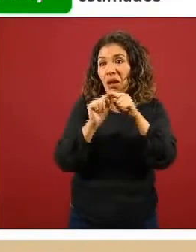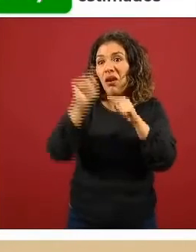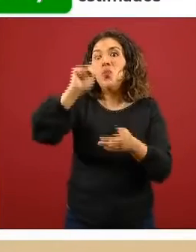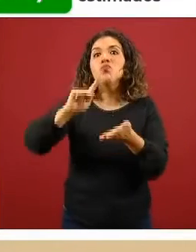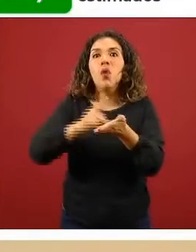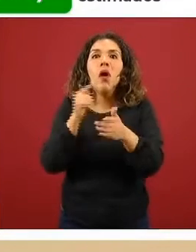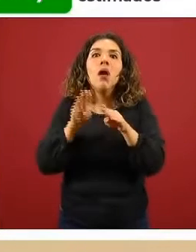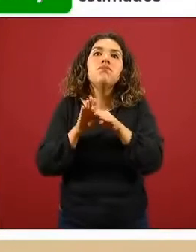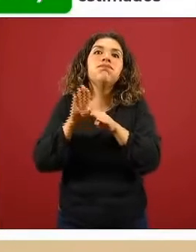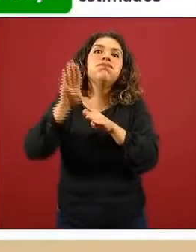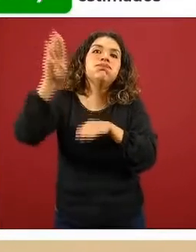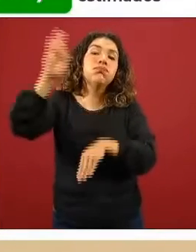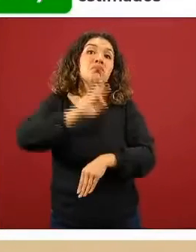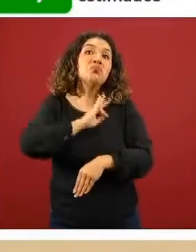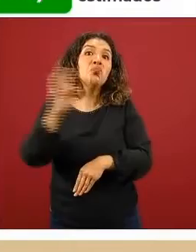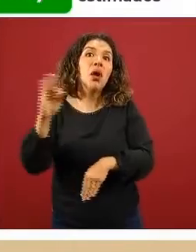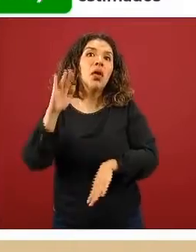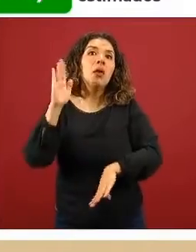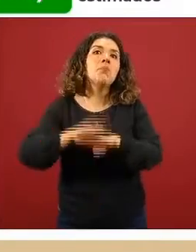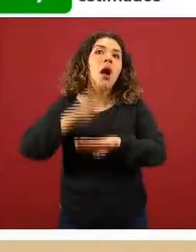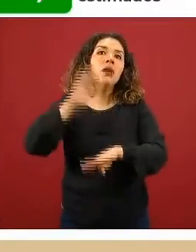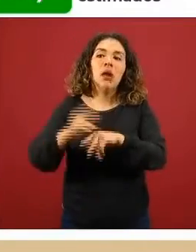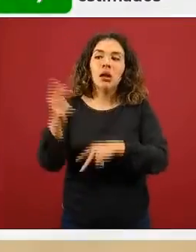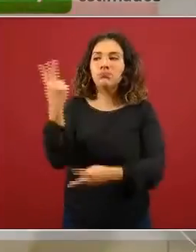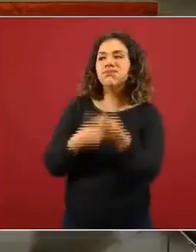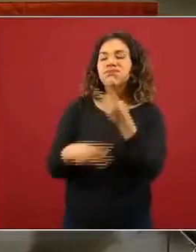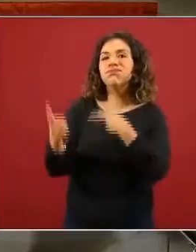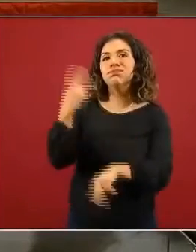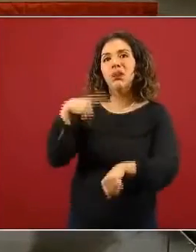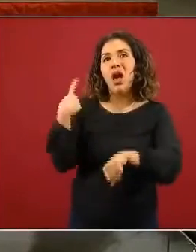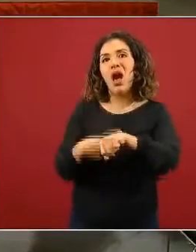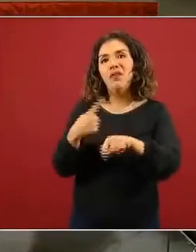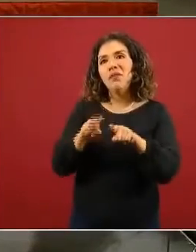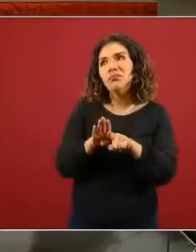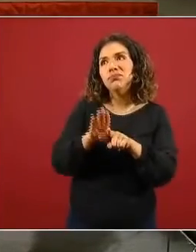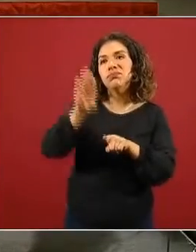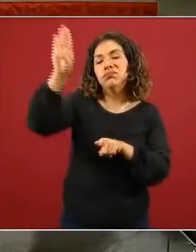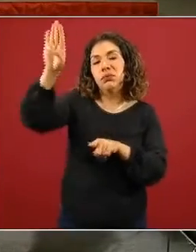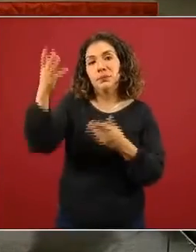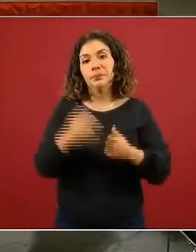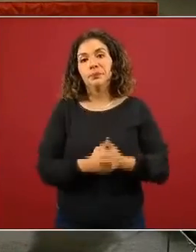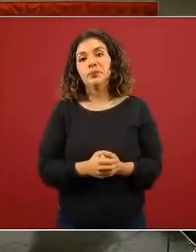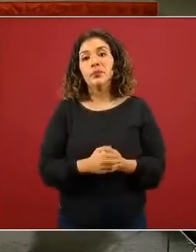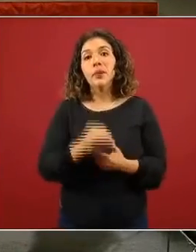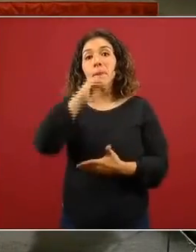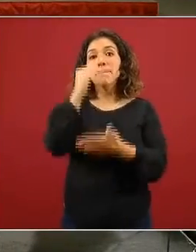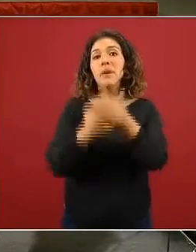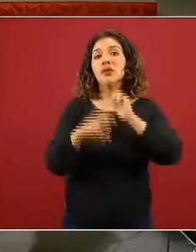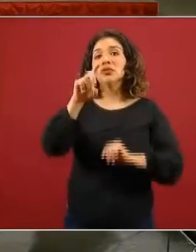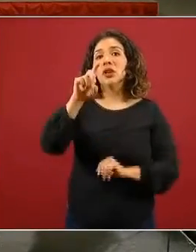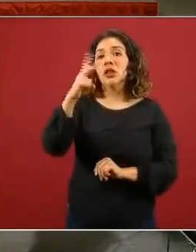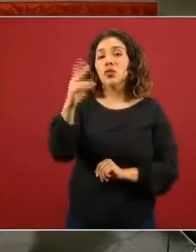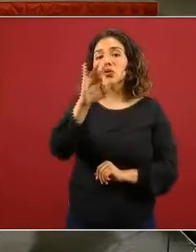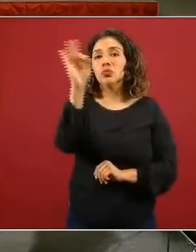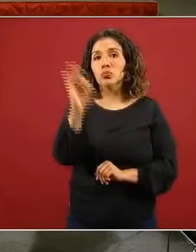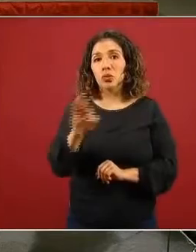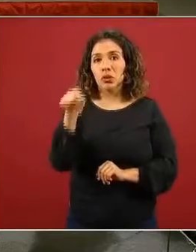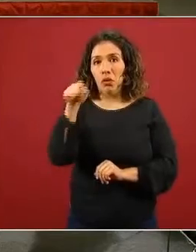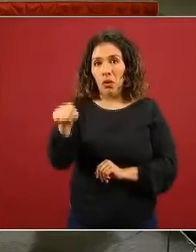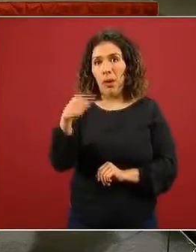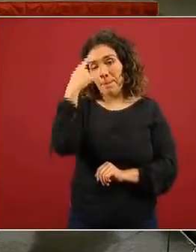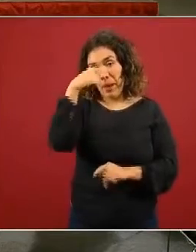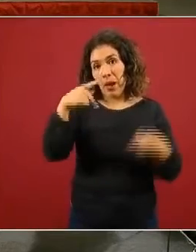pudiera continuar incrementándose y todavía seguir hacia arriba. Menos 32% la disminución